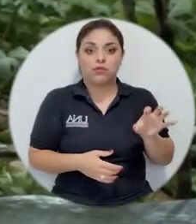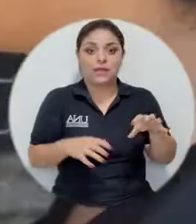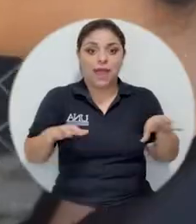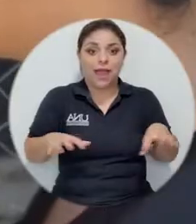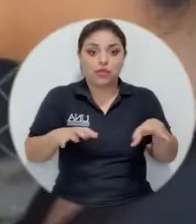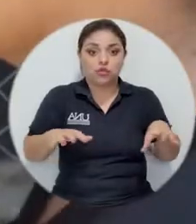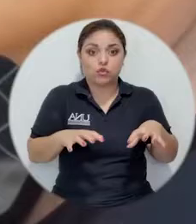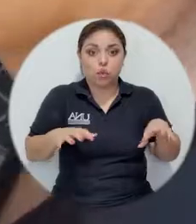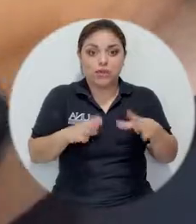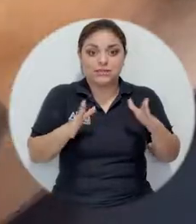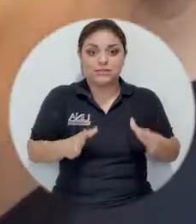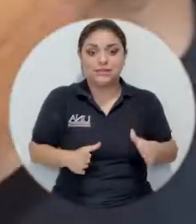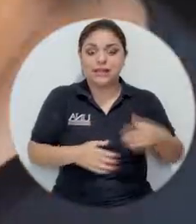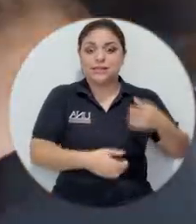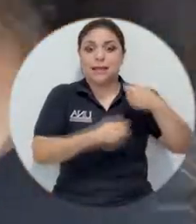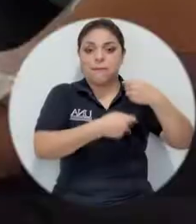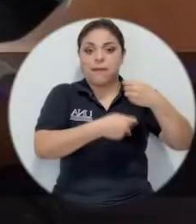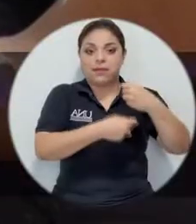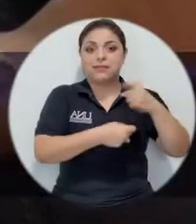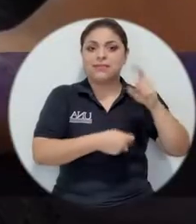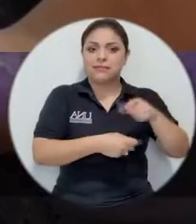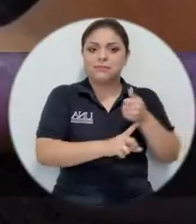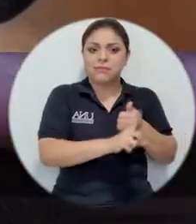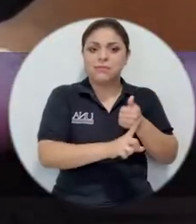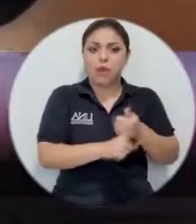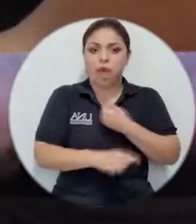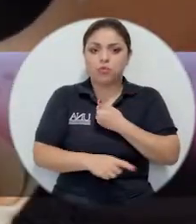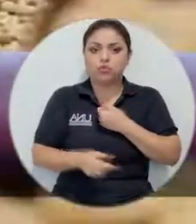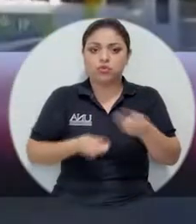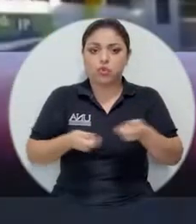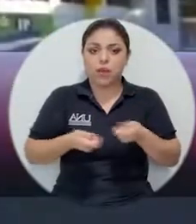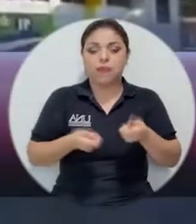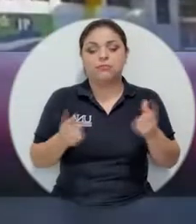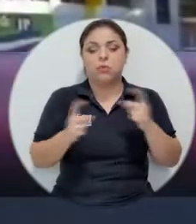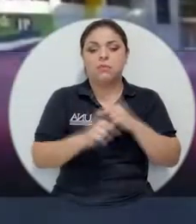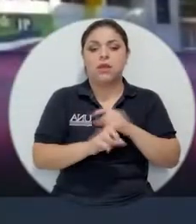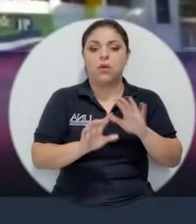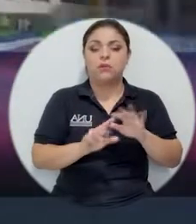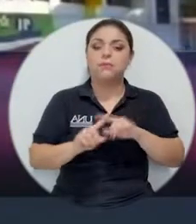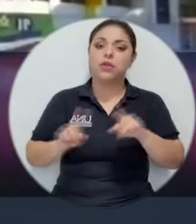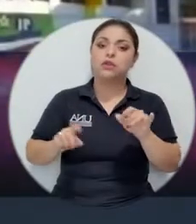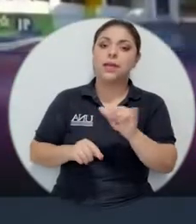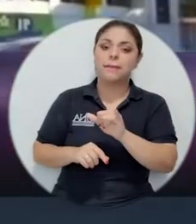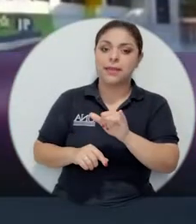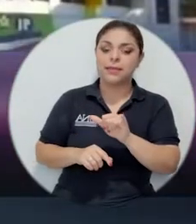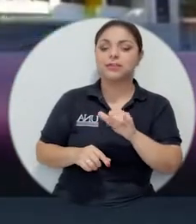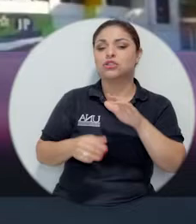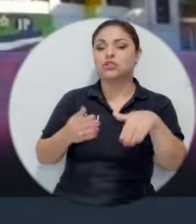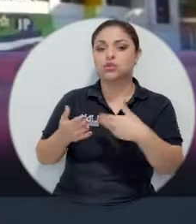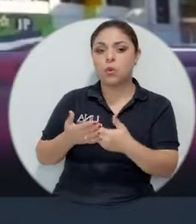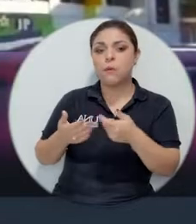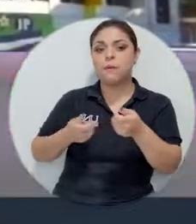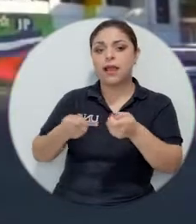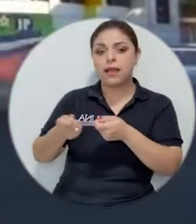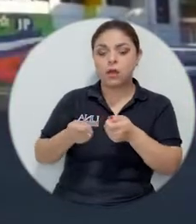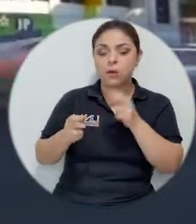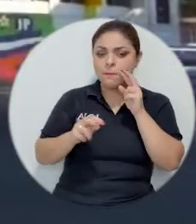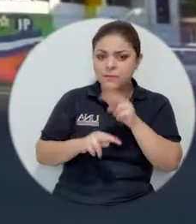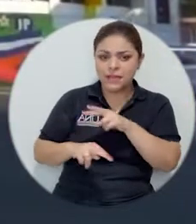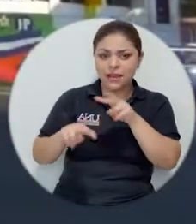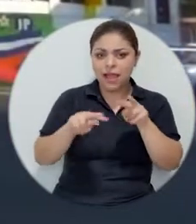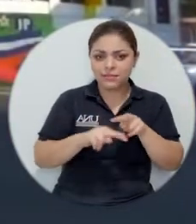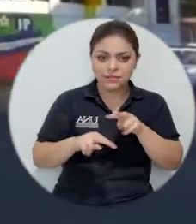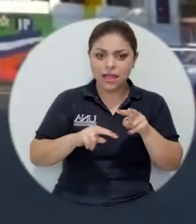tienen que autorregularse. Claro. Eso complica. Y por otro lado está todo el manejo de vigilancia